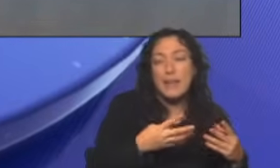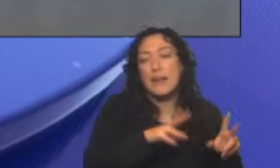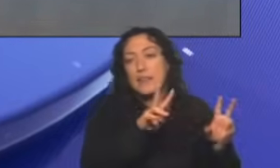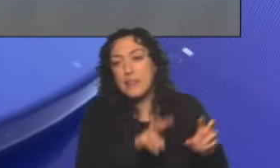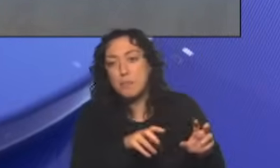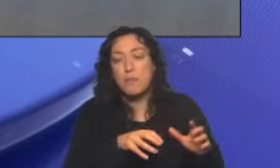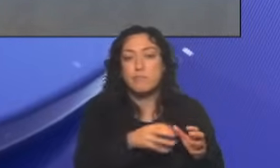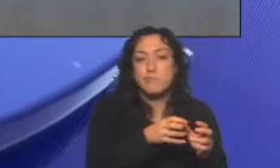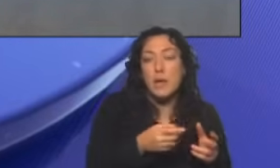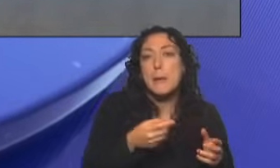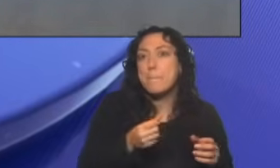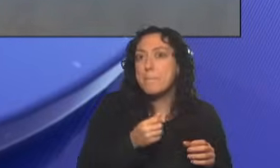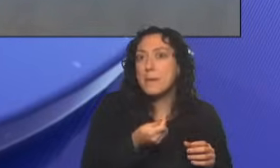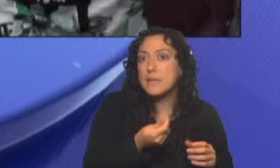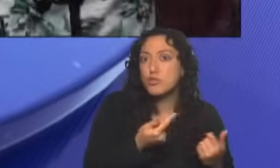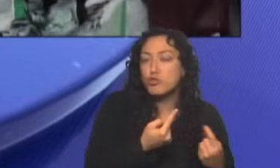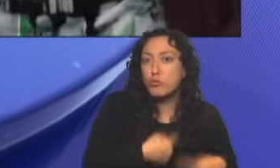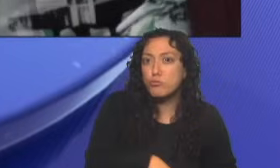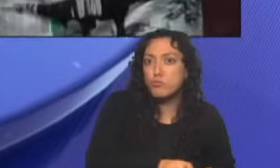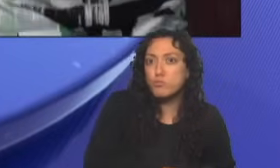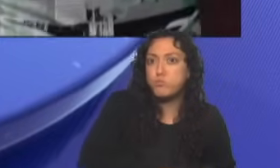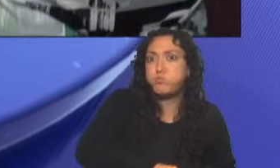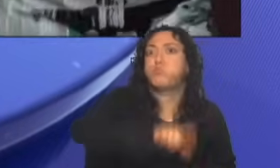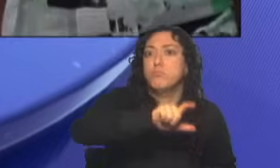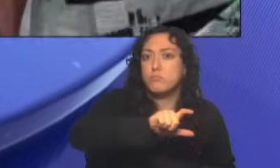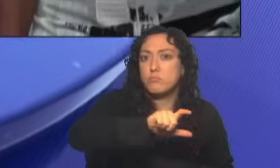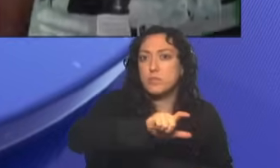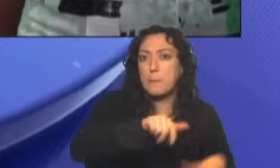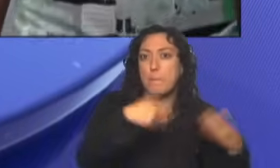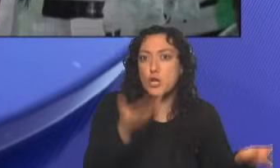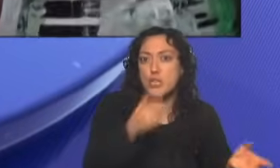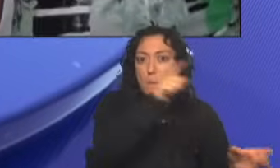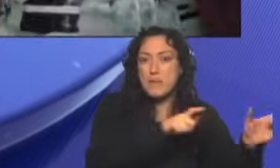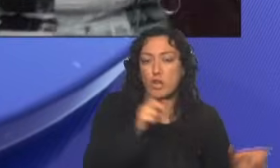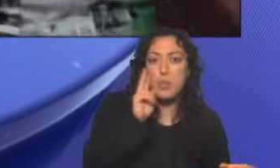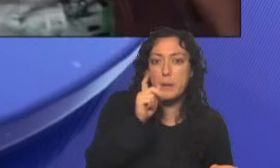hay un aumento de precios importante, por lo tanto hay movilizaciones durante el